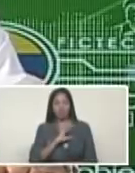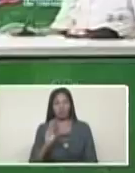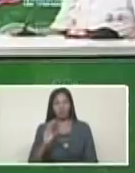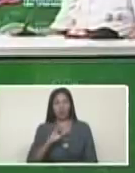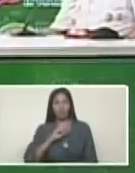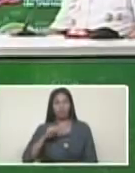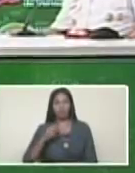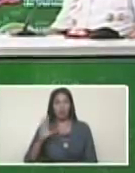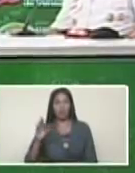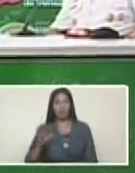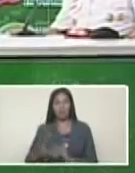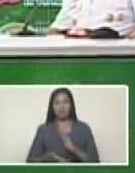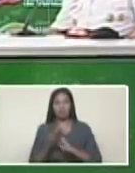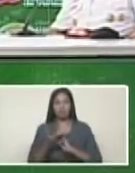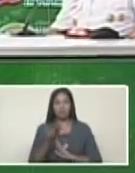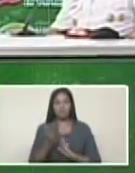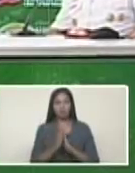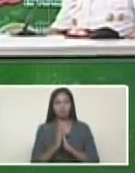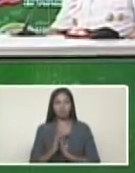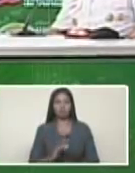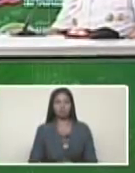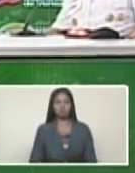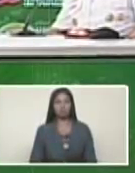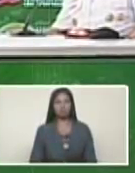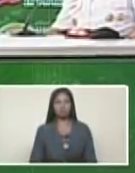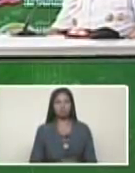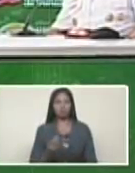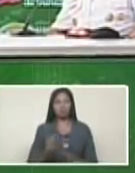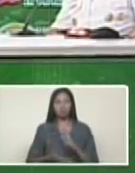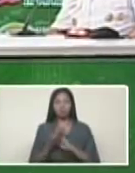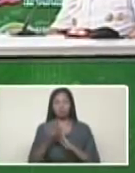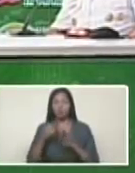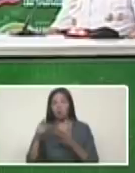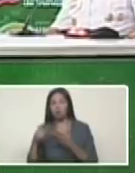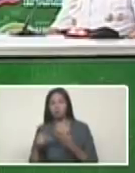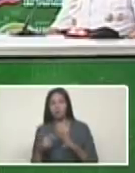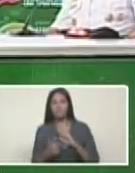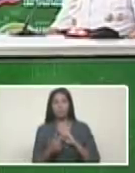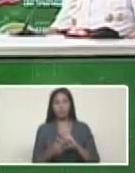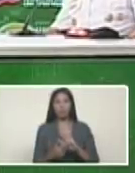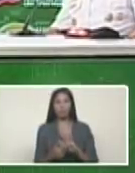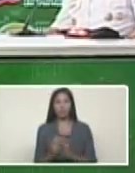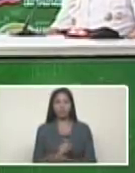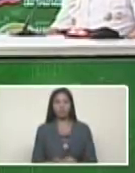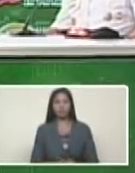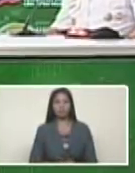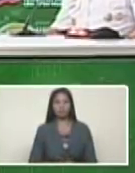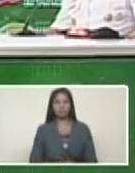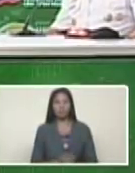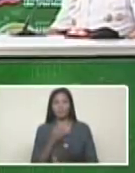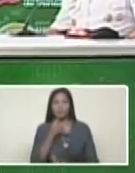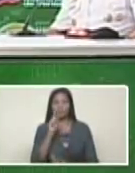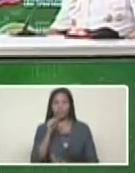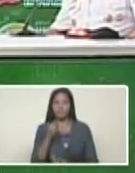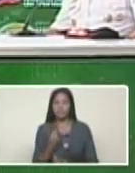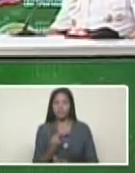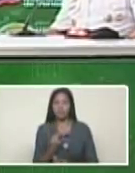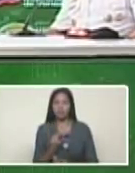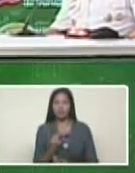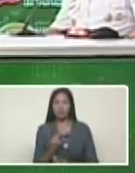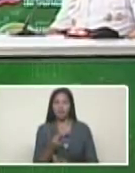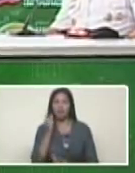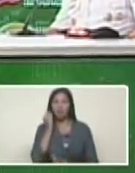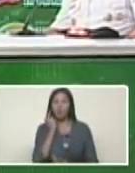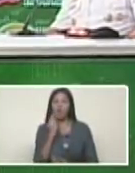Así que es muy importante, hay muchas cosas que mostrar. El almirante en jefe me decía también